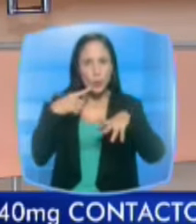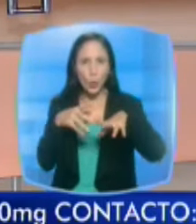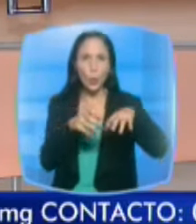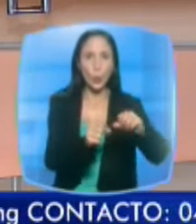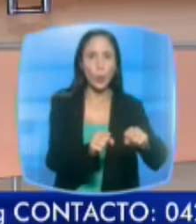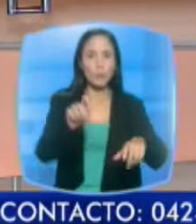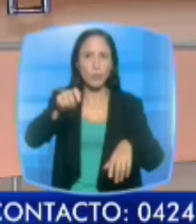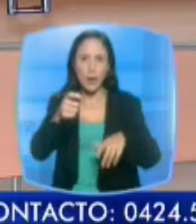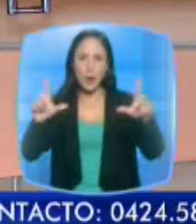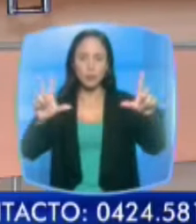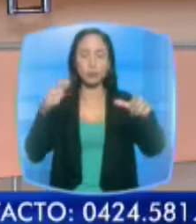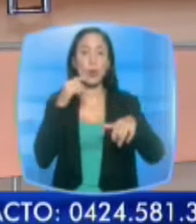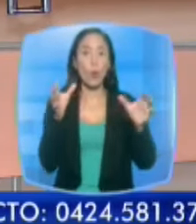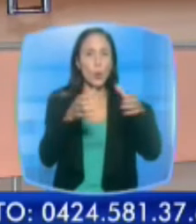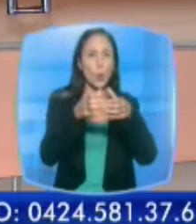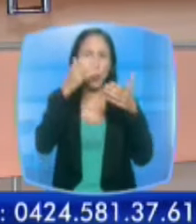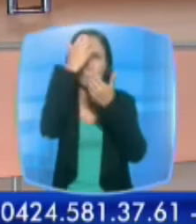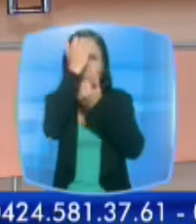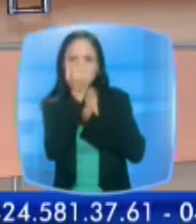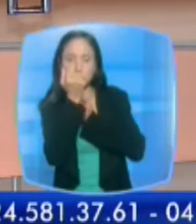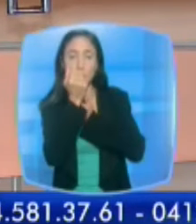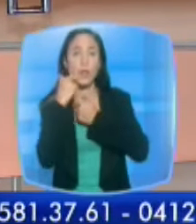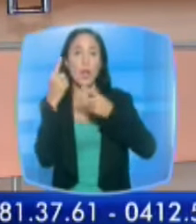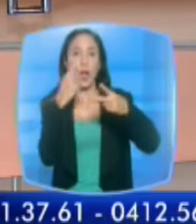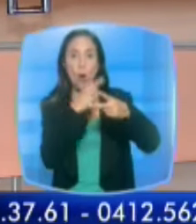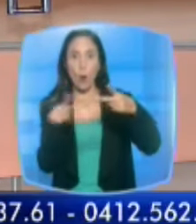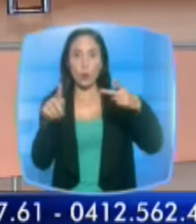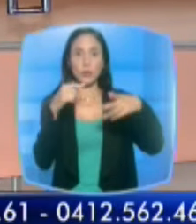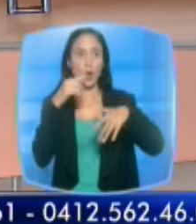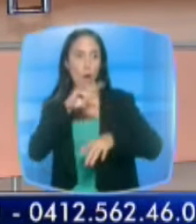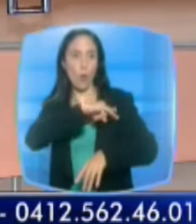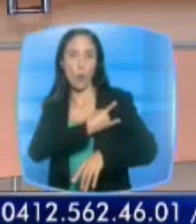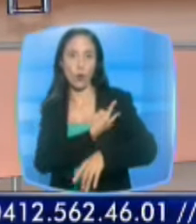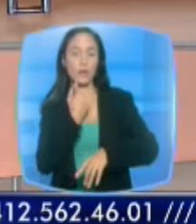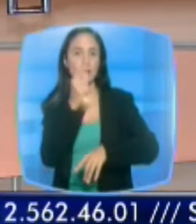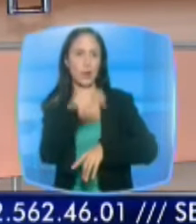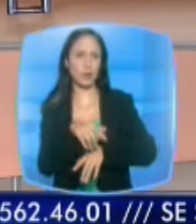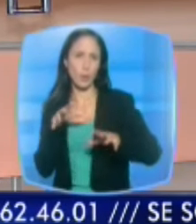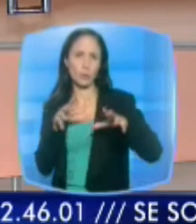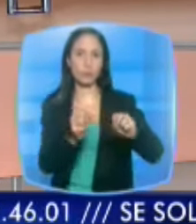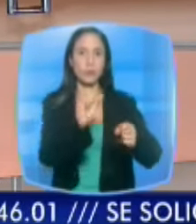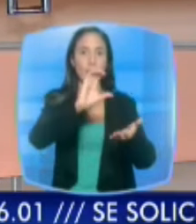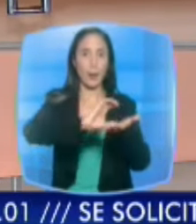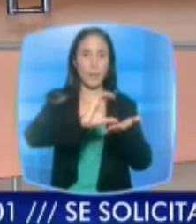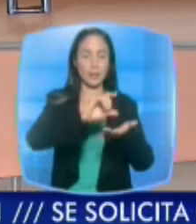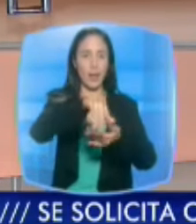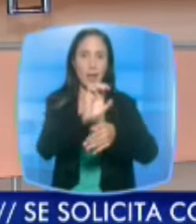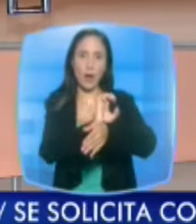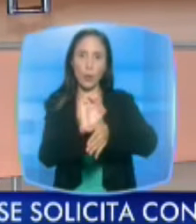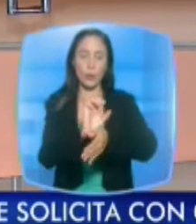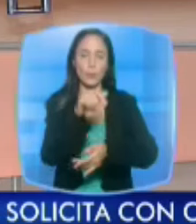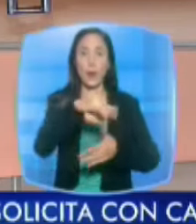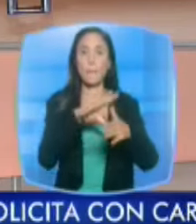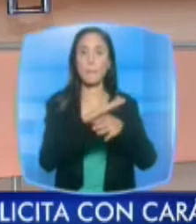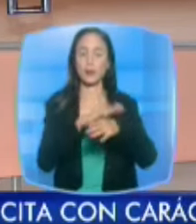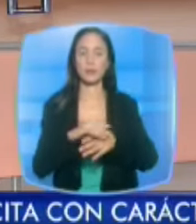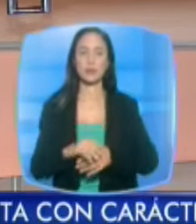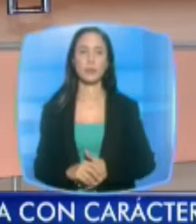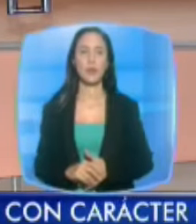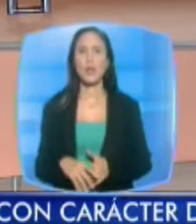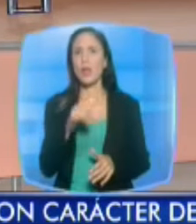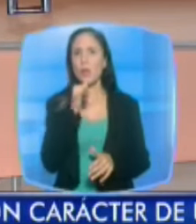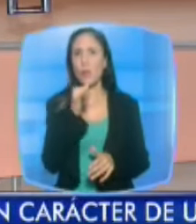televisión por un grupo de hombres encapuchados, al igual que la Universidad de Guayaquil este martes. Acontecimientos que